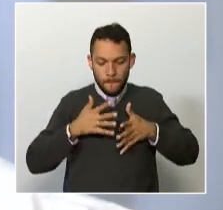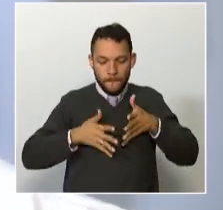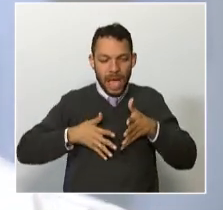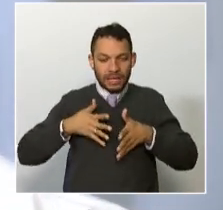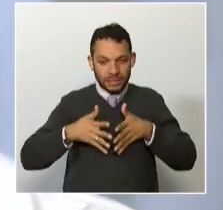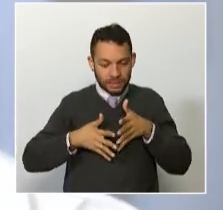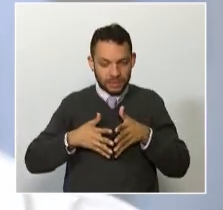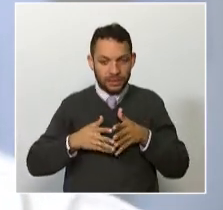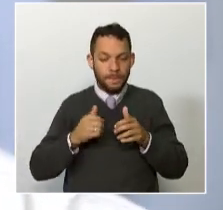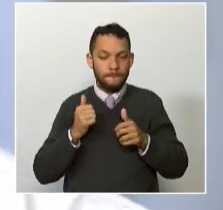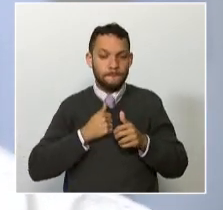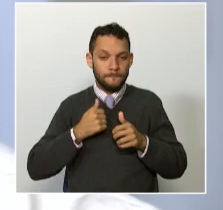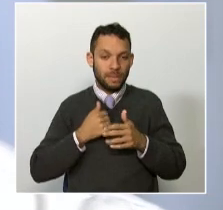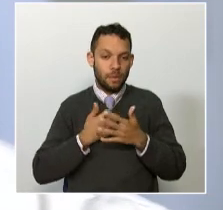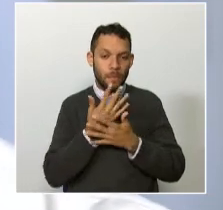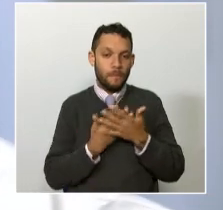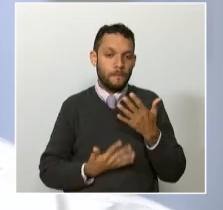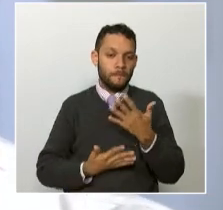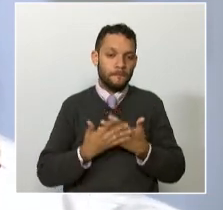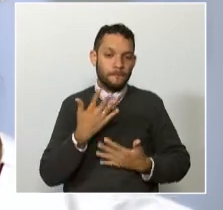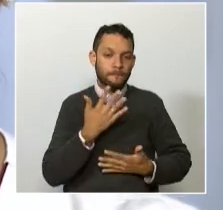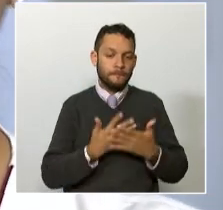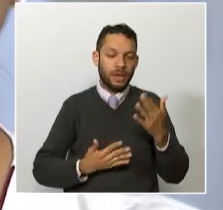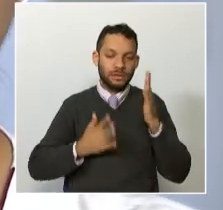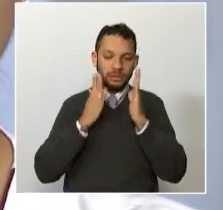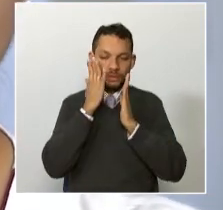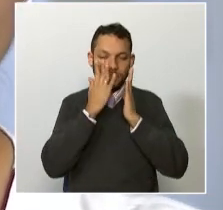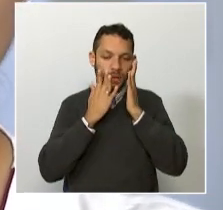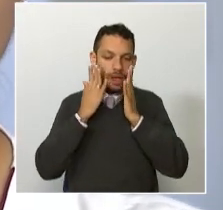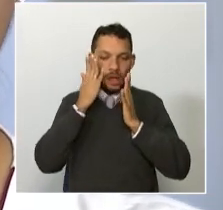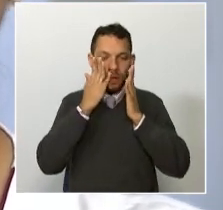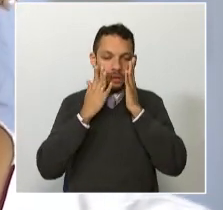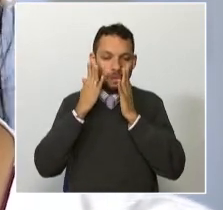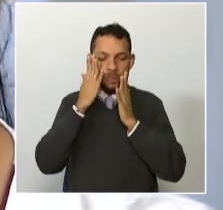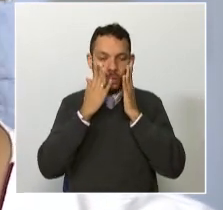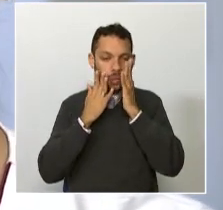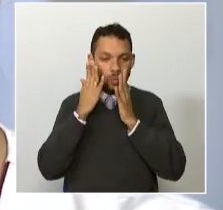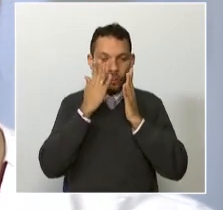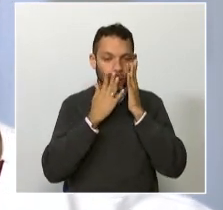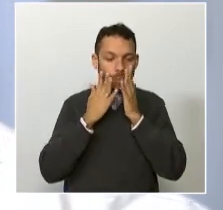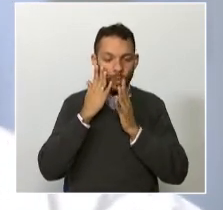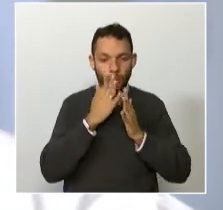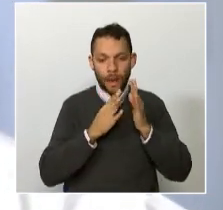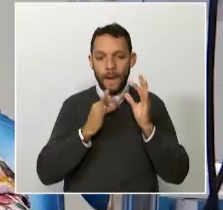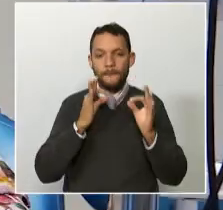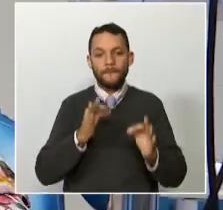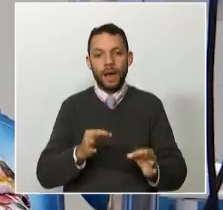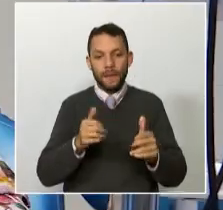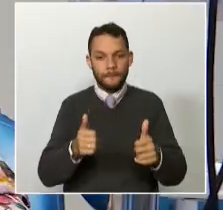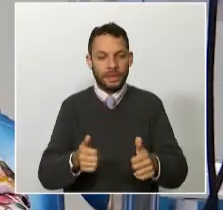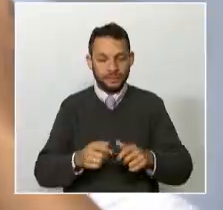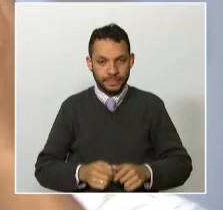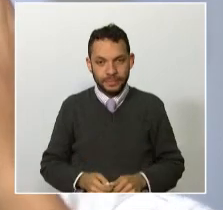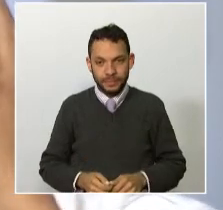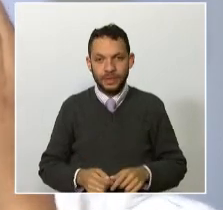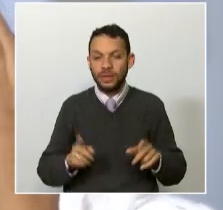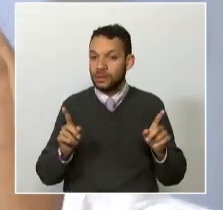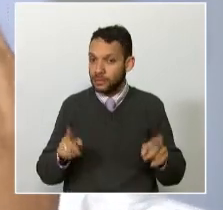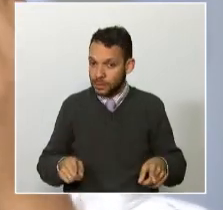enseñar para que los puedan hacer en la casa y ellos puedan mantener una mejor, digámoslo así, calidad de vida. Y